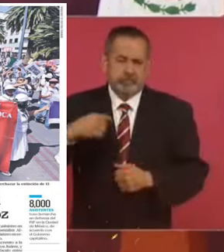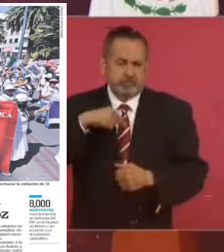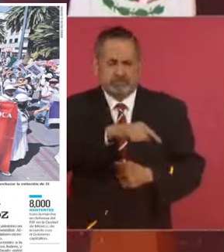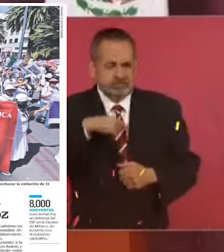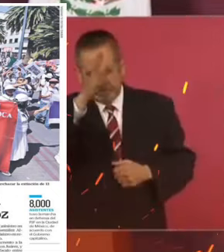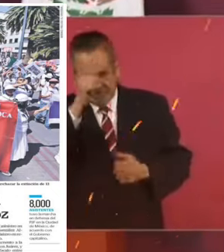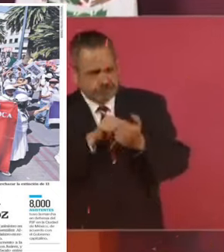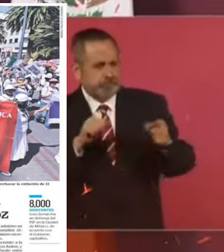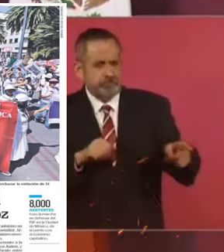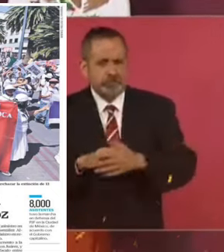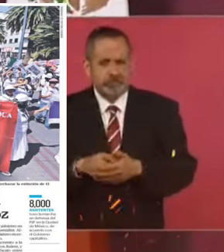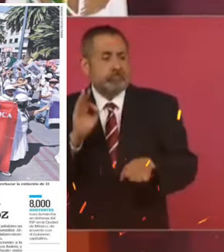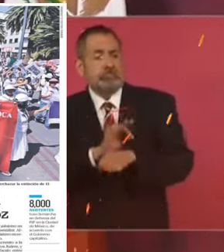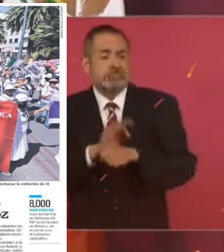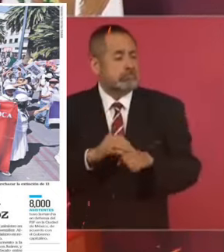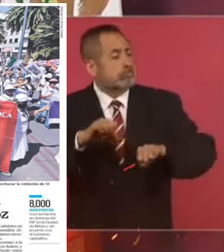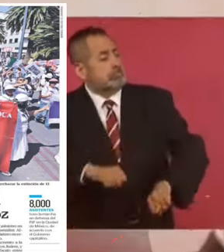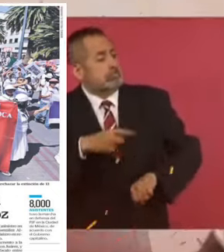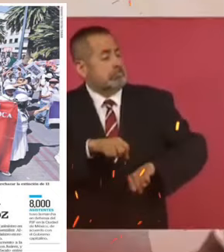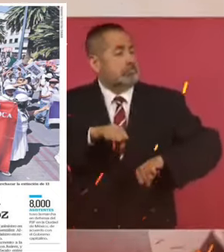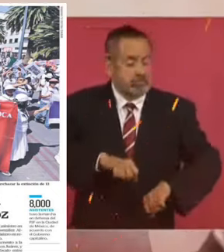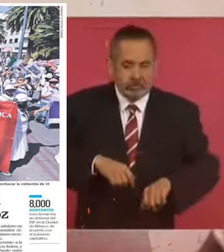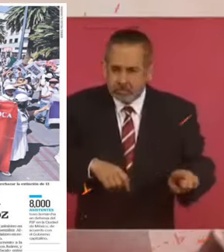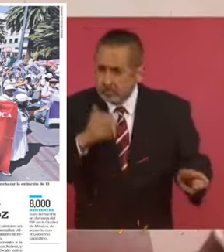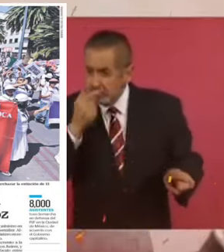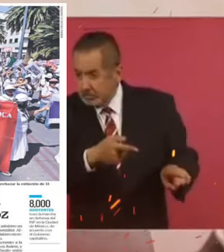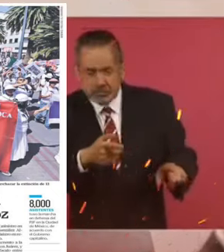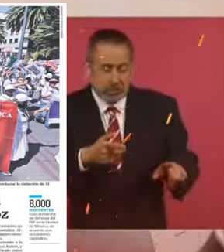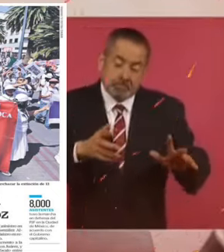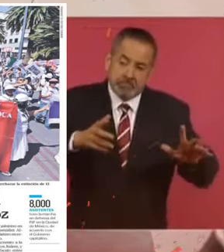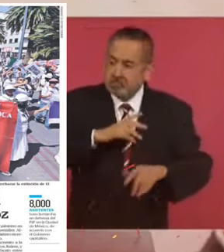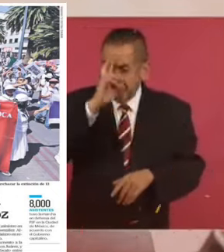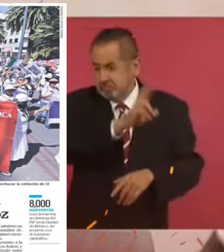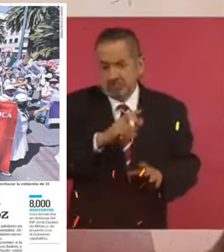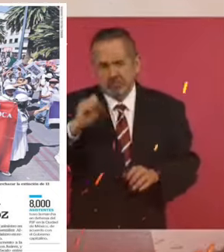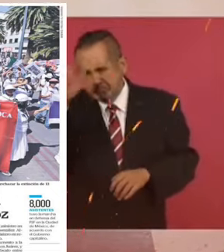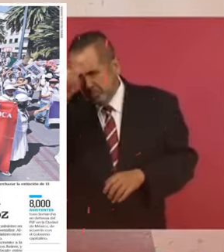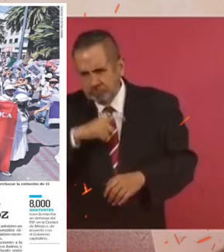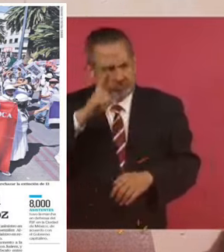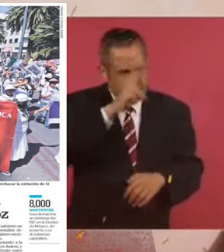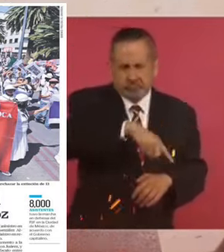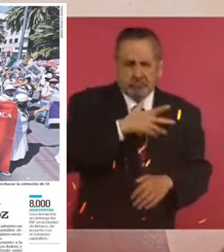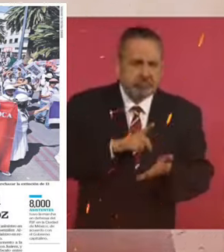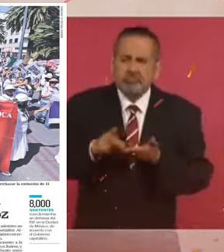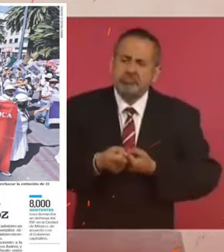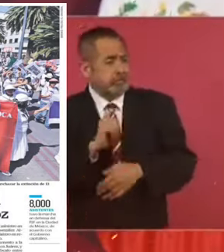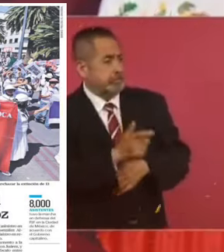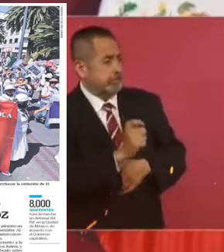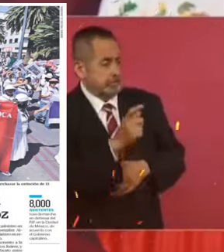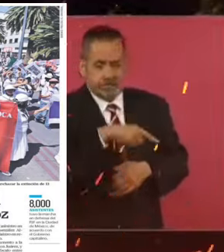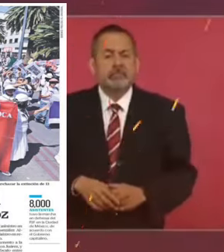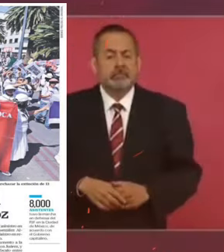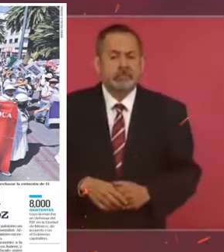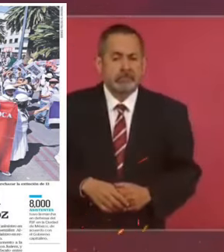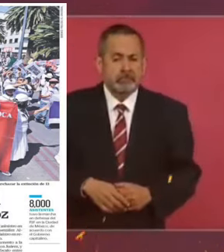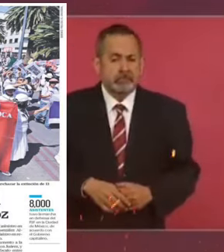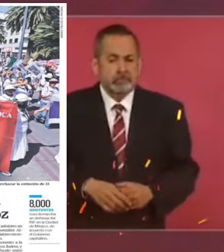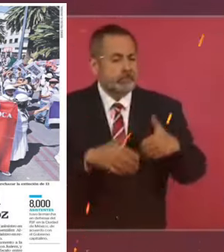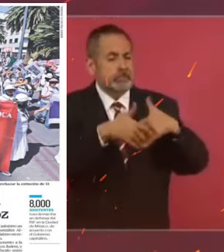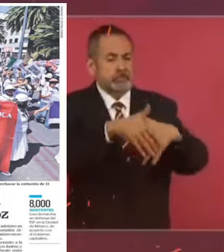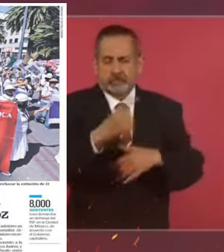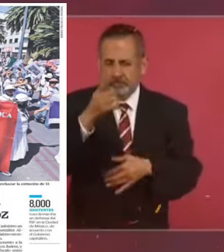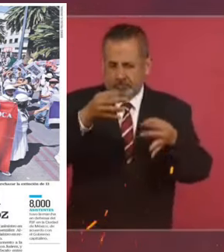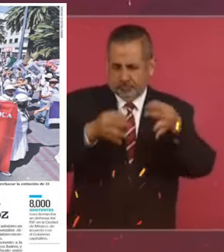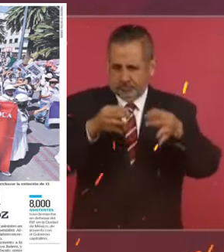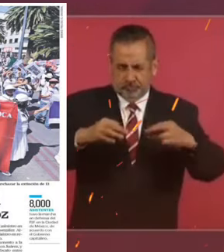comparto el que se defiendan privilegios, pero respeto el derecho que tienen de manifestarse. Por ejemplo, marcha un